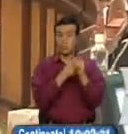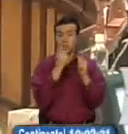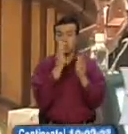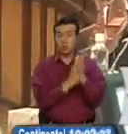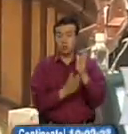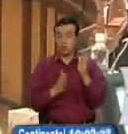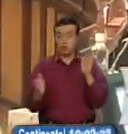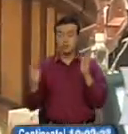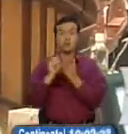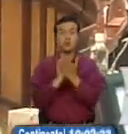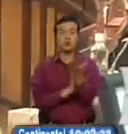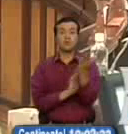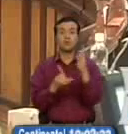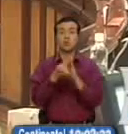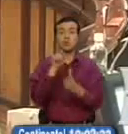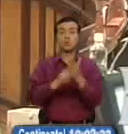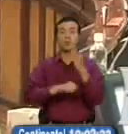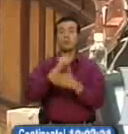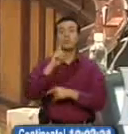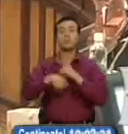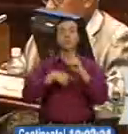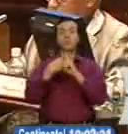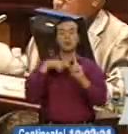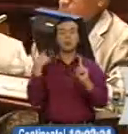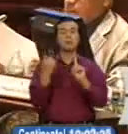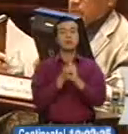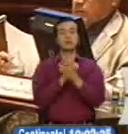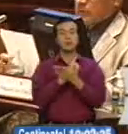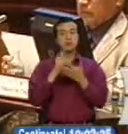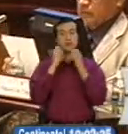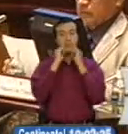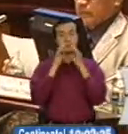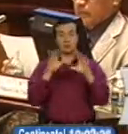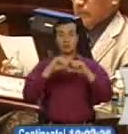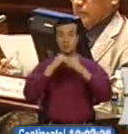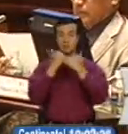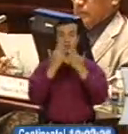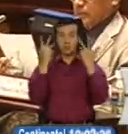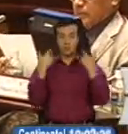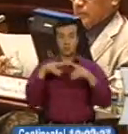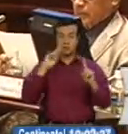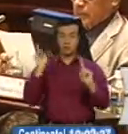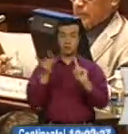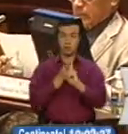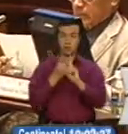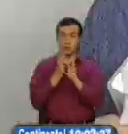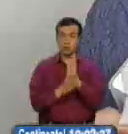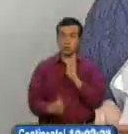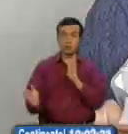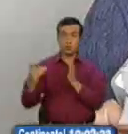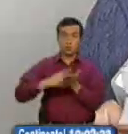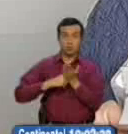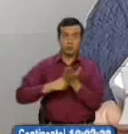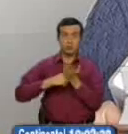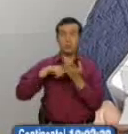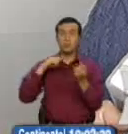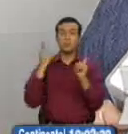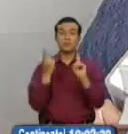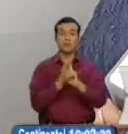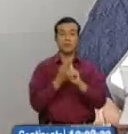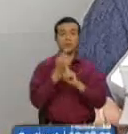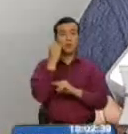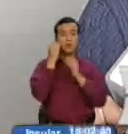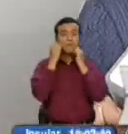establecidos, el proyecto de ley podría ser aprobado la primera semana de septiembre, antes de que la Asamblea salga al segundo tramo del receso. Los primeros días de